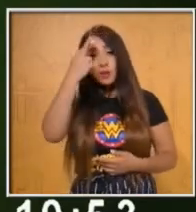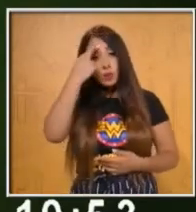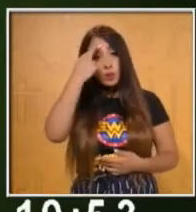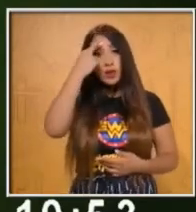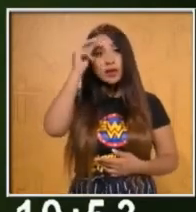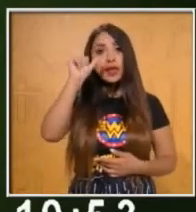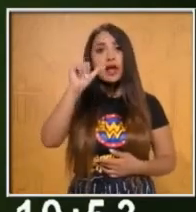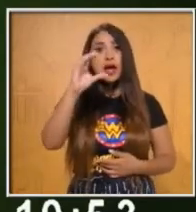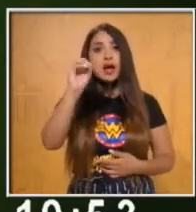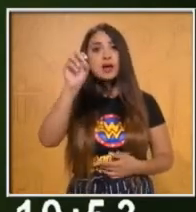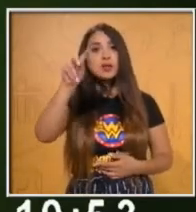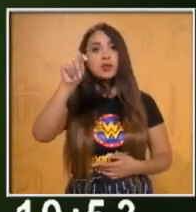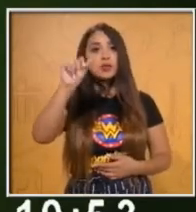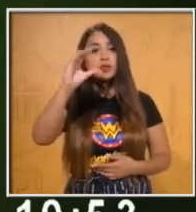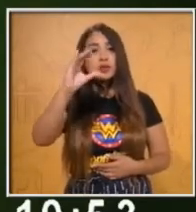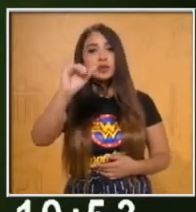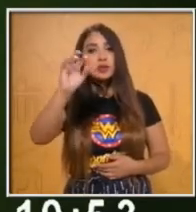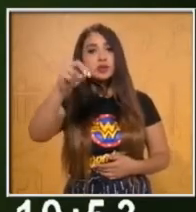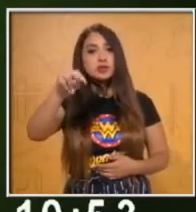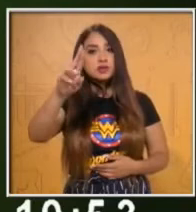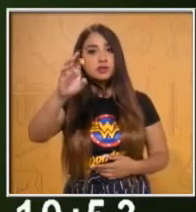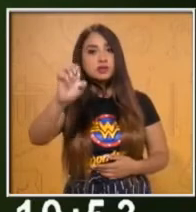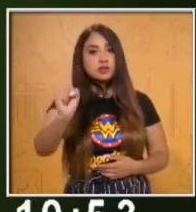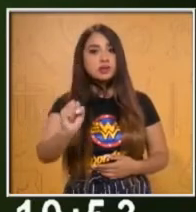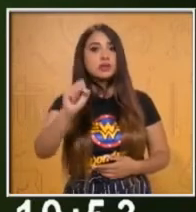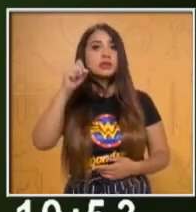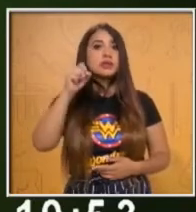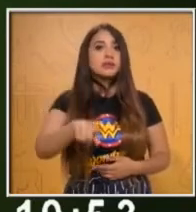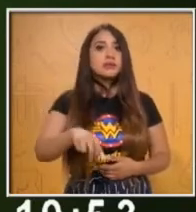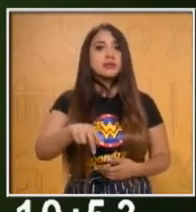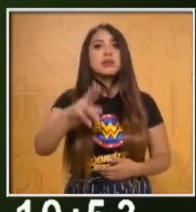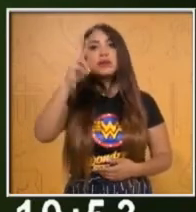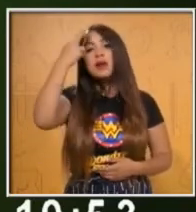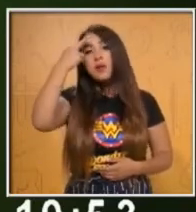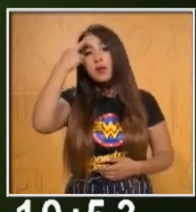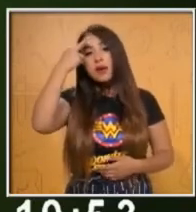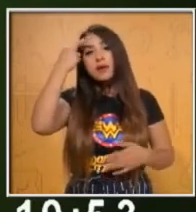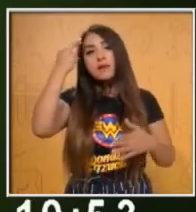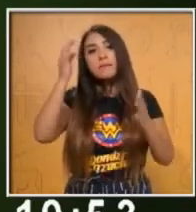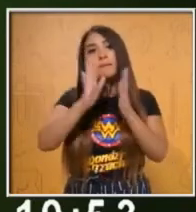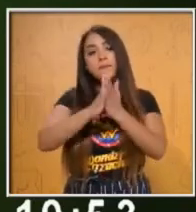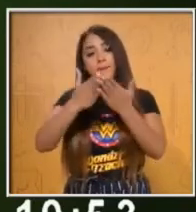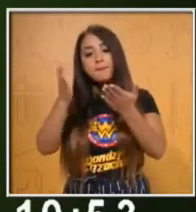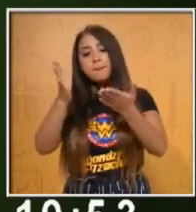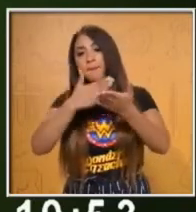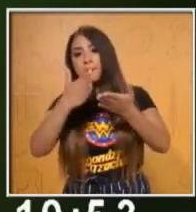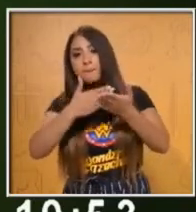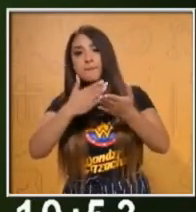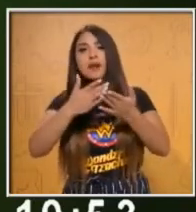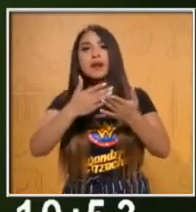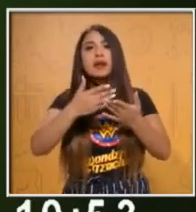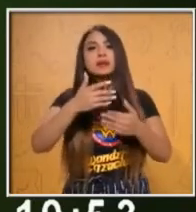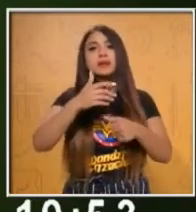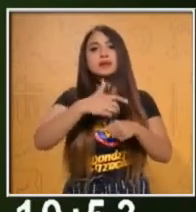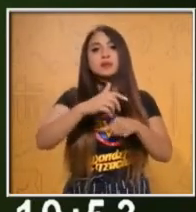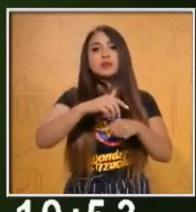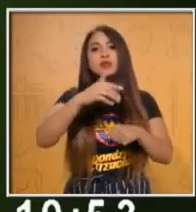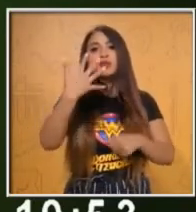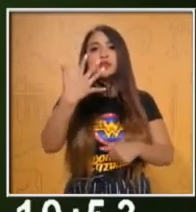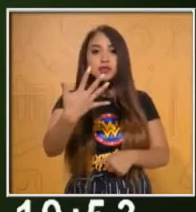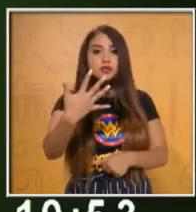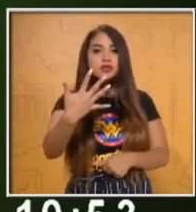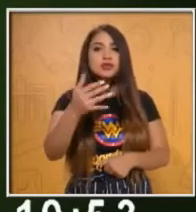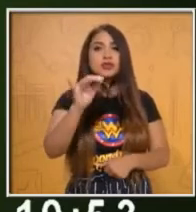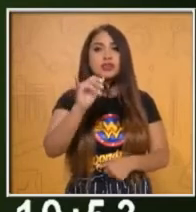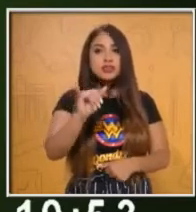lo vamos a ver de acuerdo a nuestro recortable 5 de los ratones, todas estas respuestas las vamos a